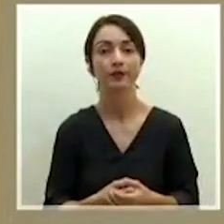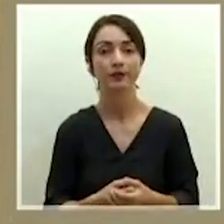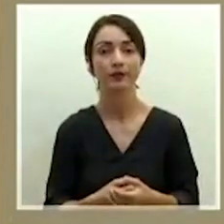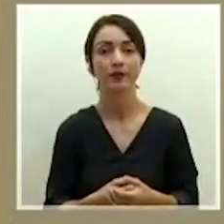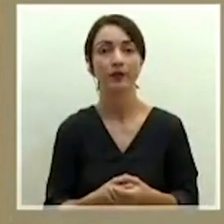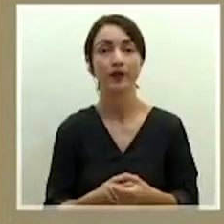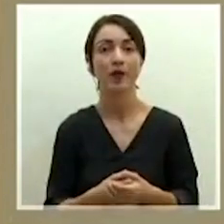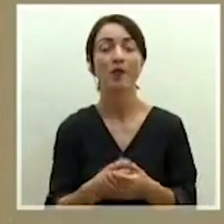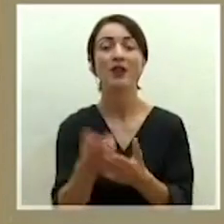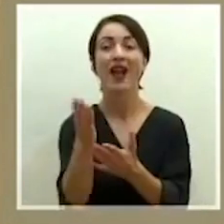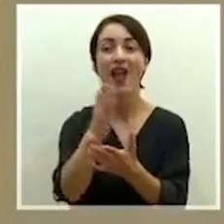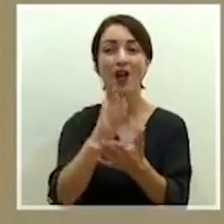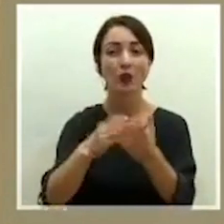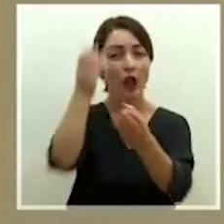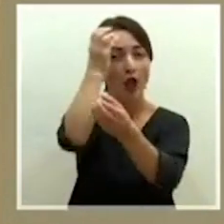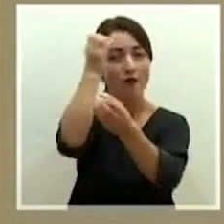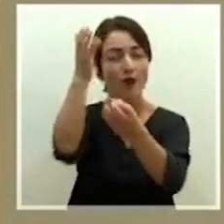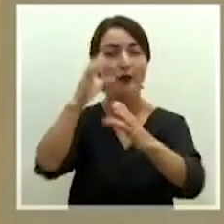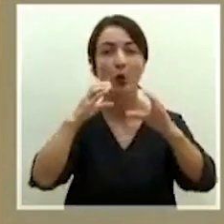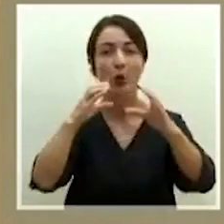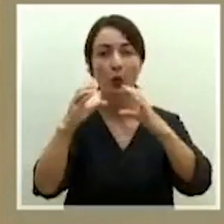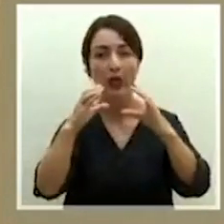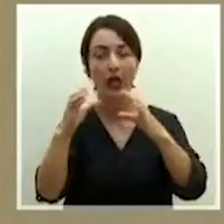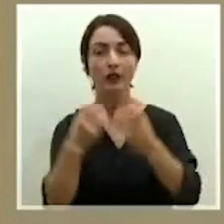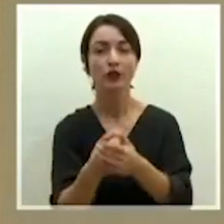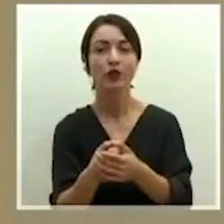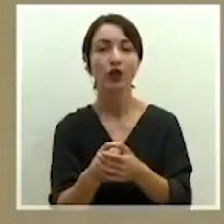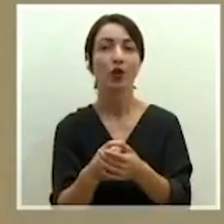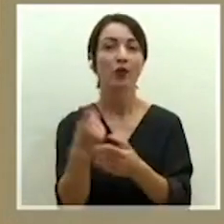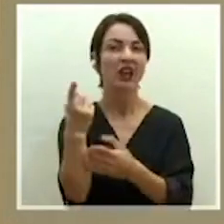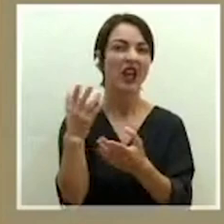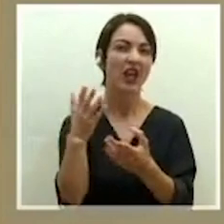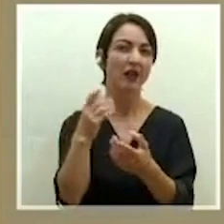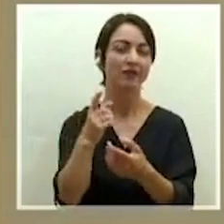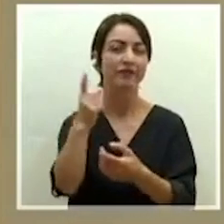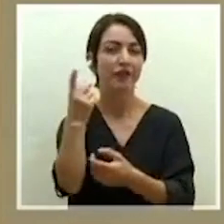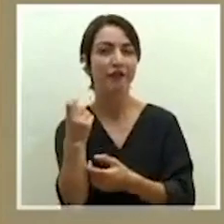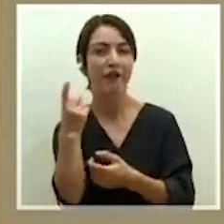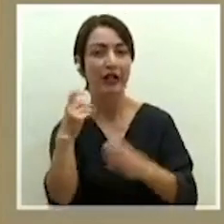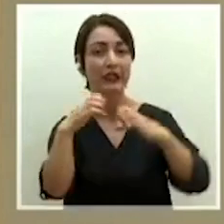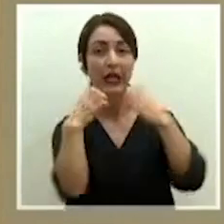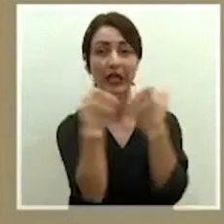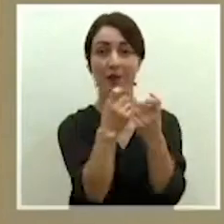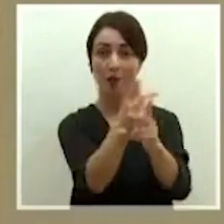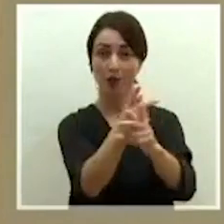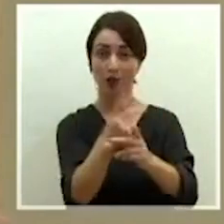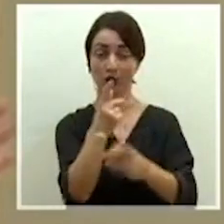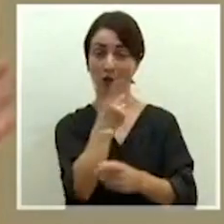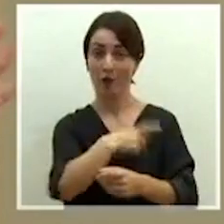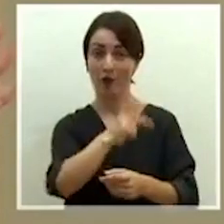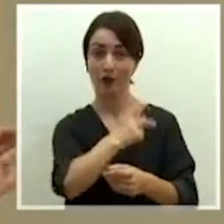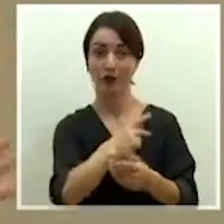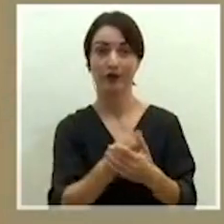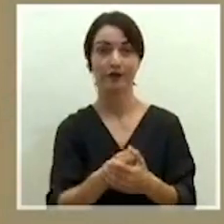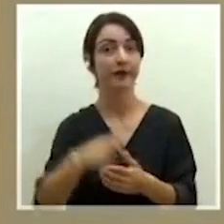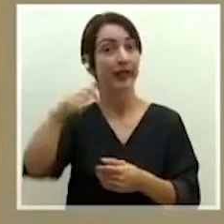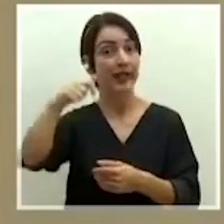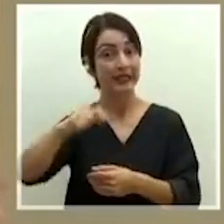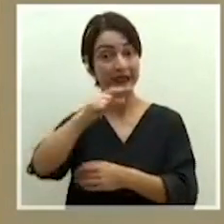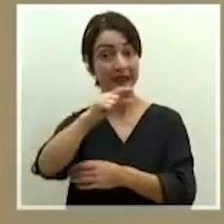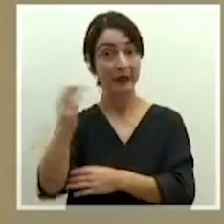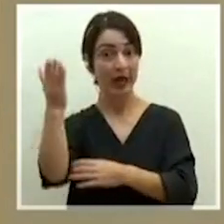algunos comunicados de prensa respecto a supuestos faltantes de equipo de protección personal, que esta semana